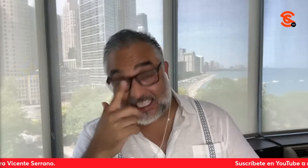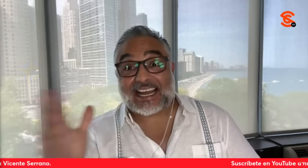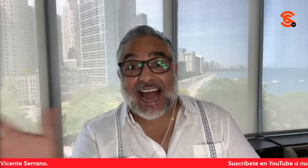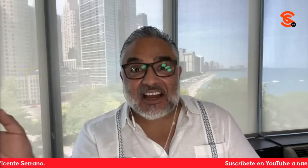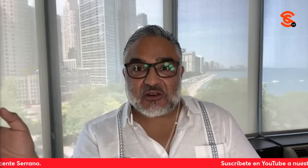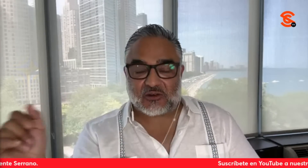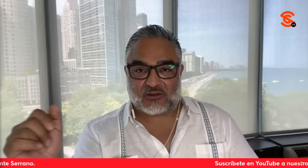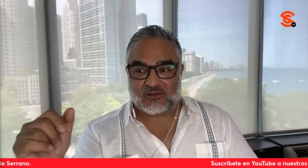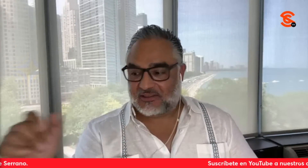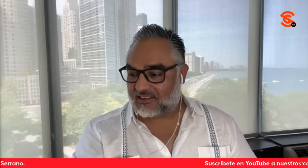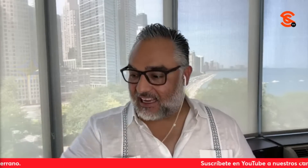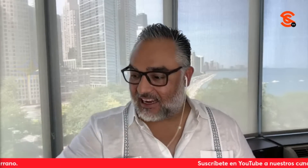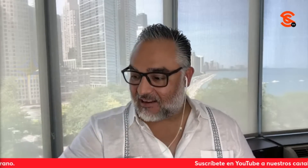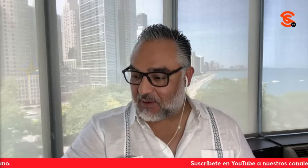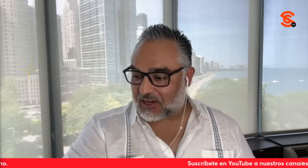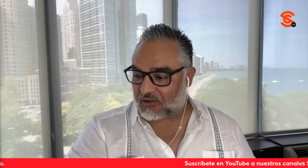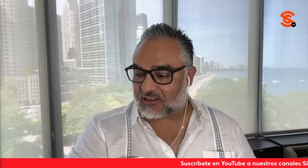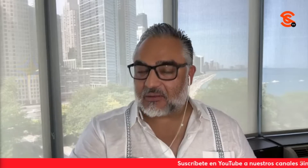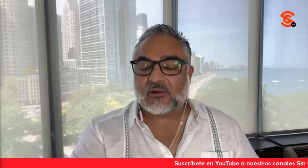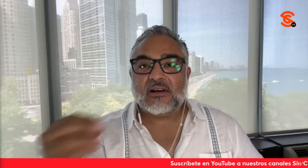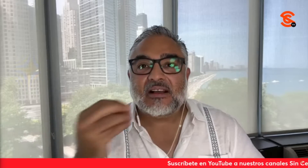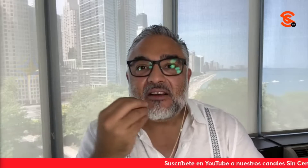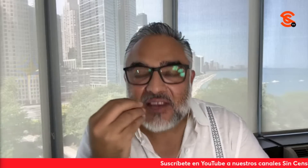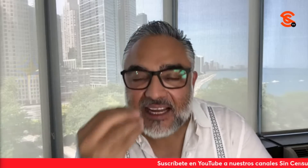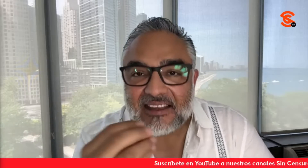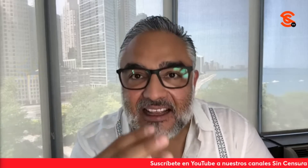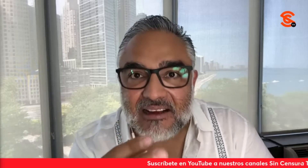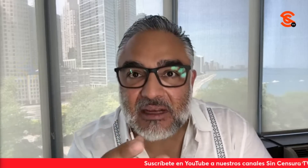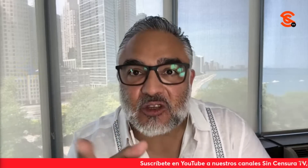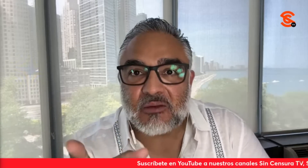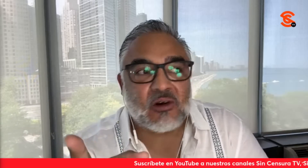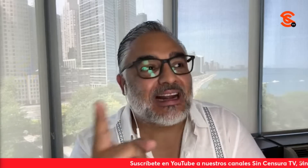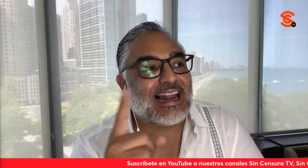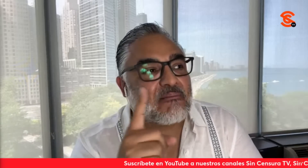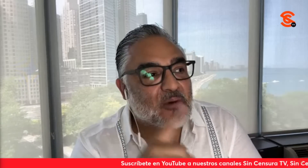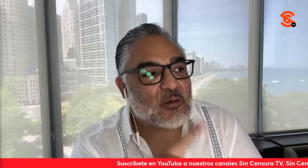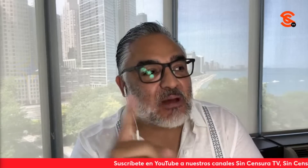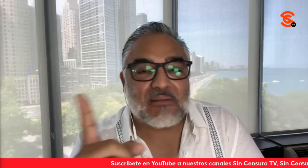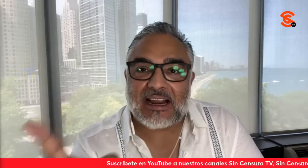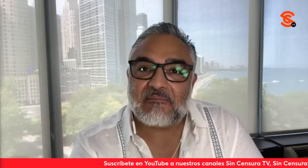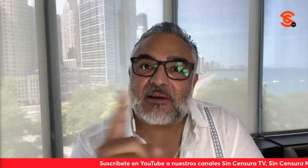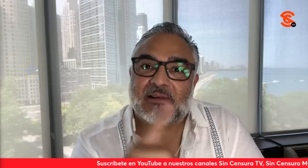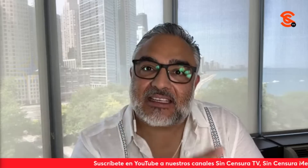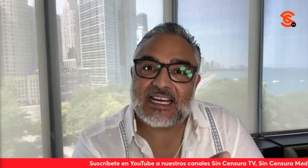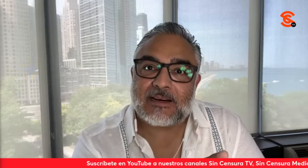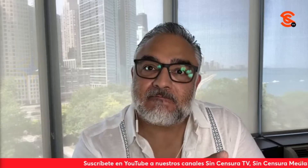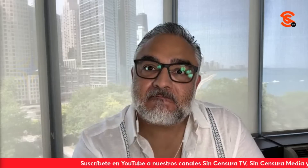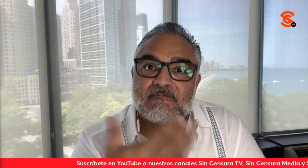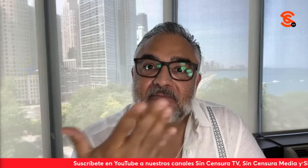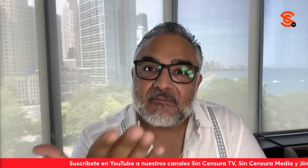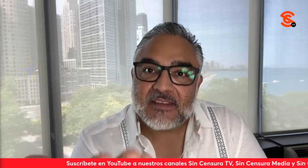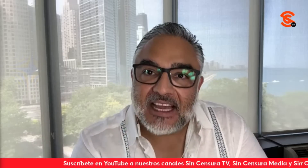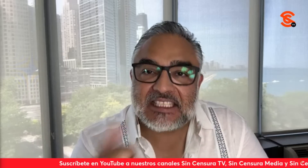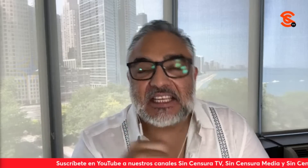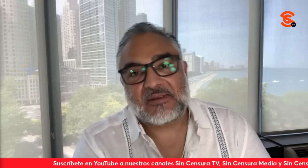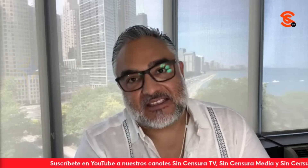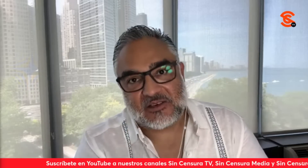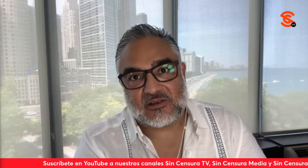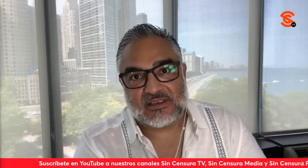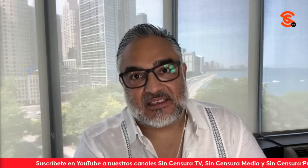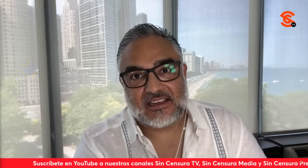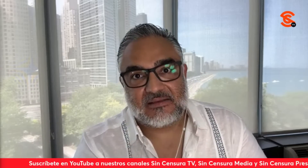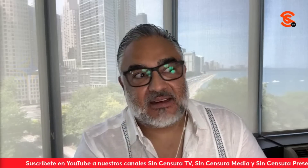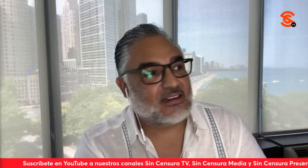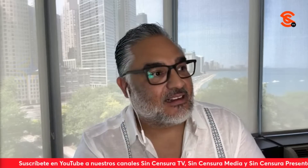a sicarios del periodismo. Fíjate nada más cómo la propia María Amparo Casar exhibe a